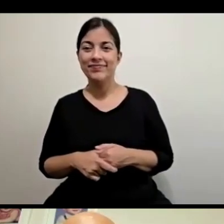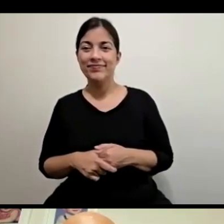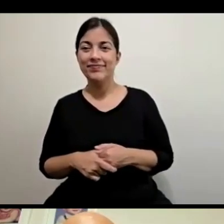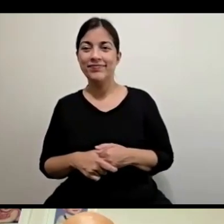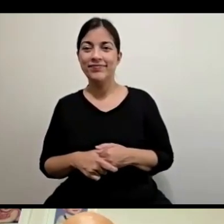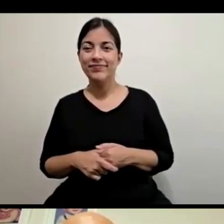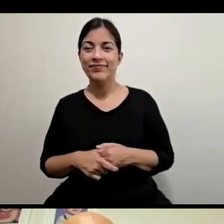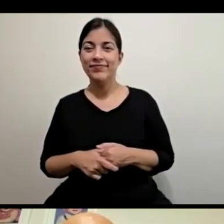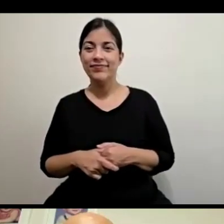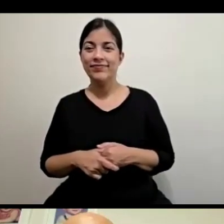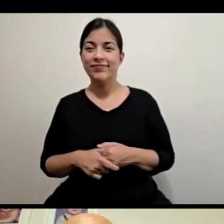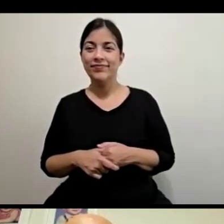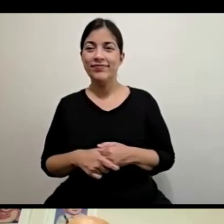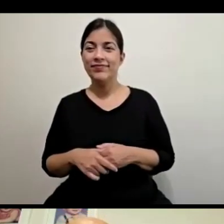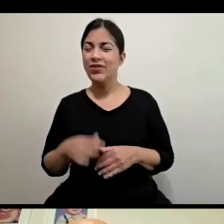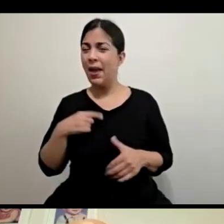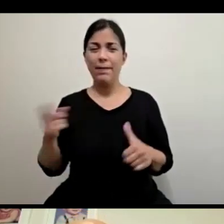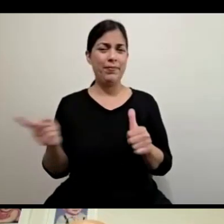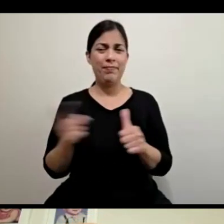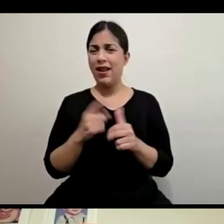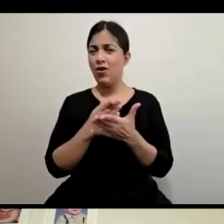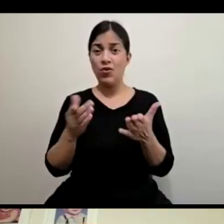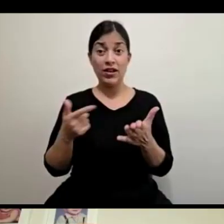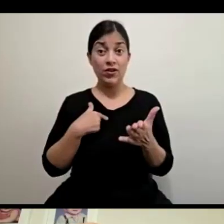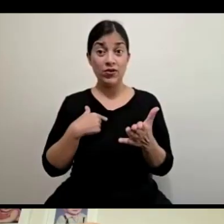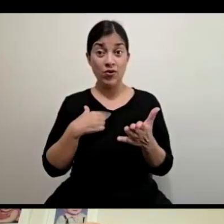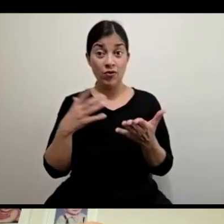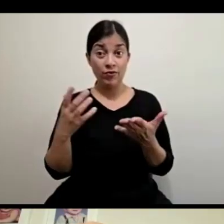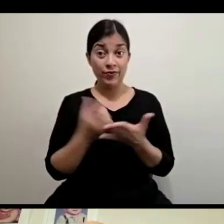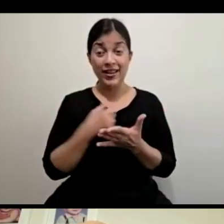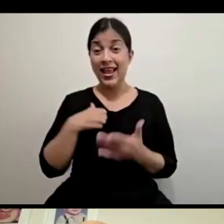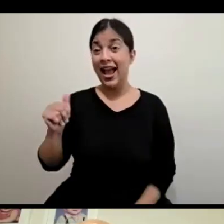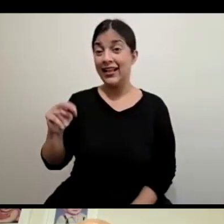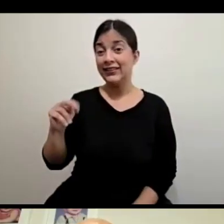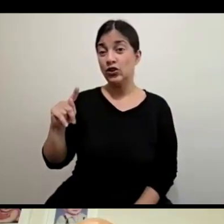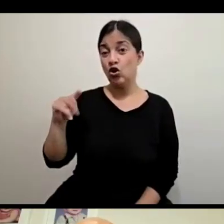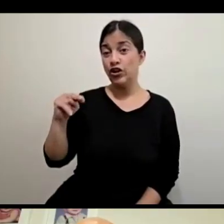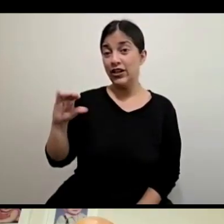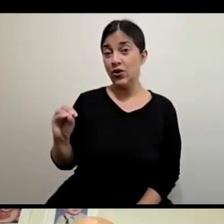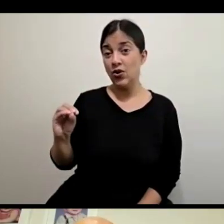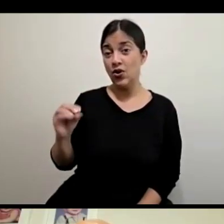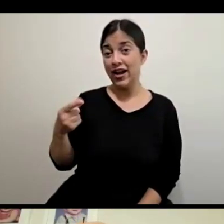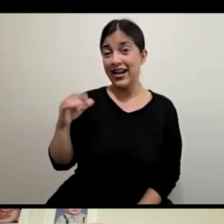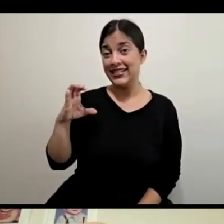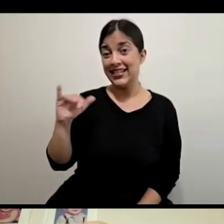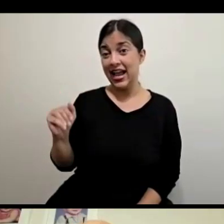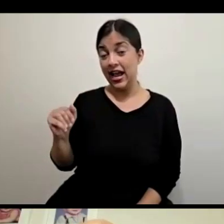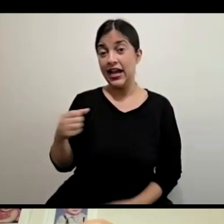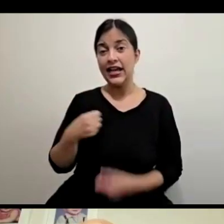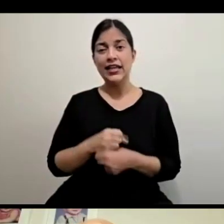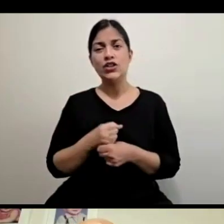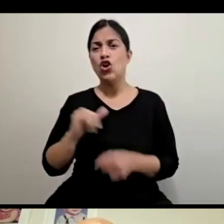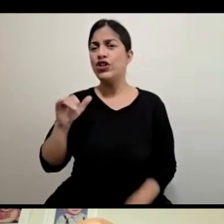Antonio García del Toro, las primeras cosas que tuve fue que Antonio García del Toro hizo Yerma,